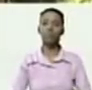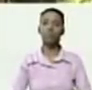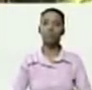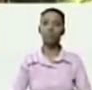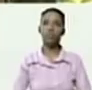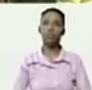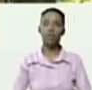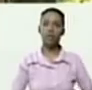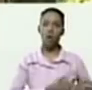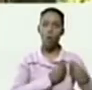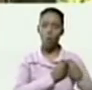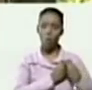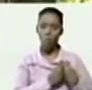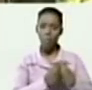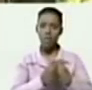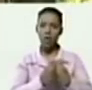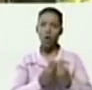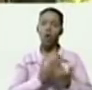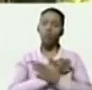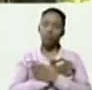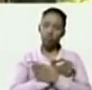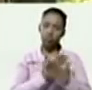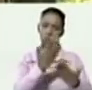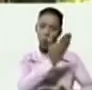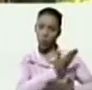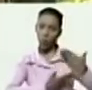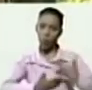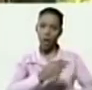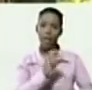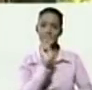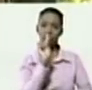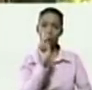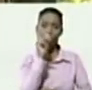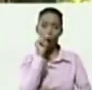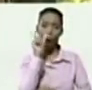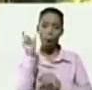de acompañamiento, de solidaridad entre dos grandes hombres